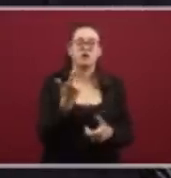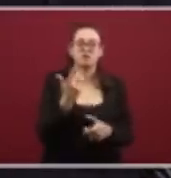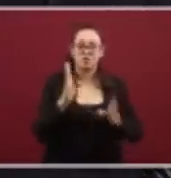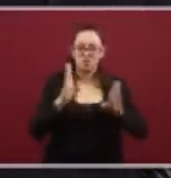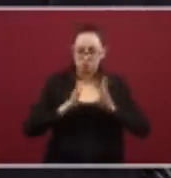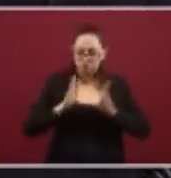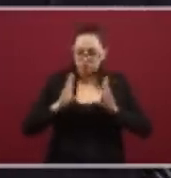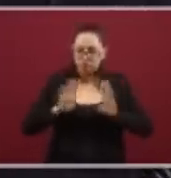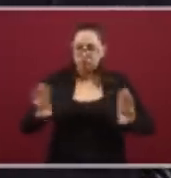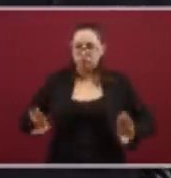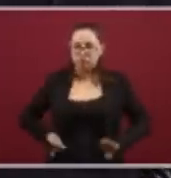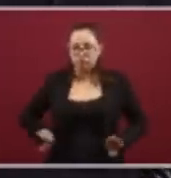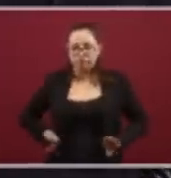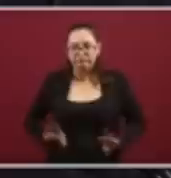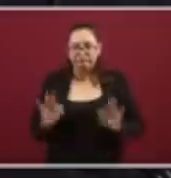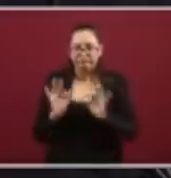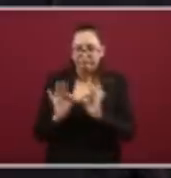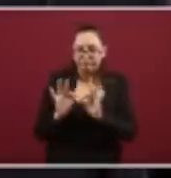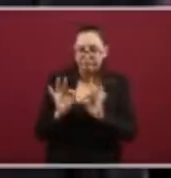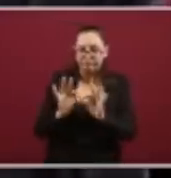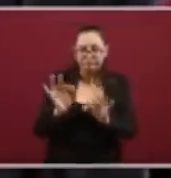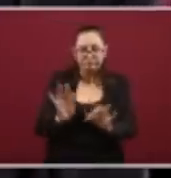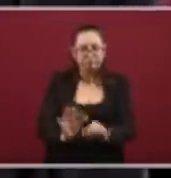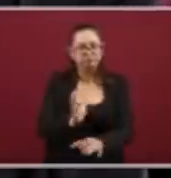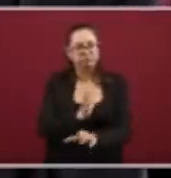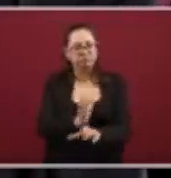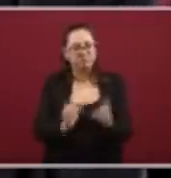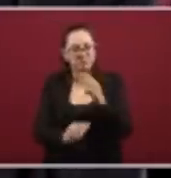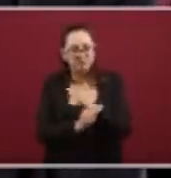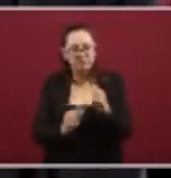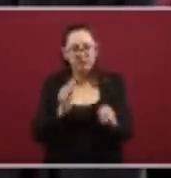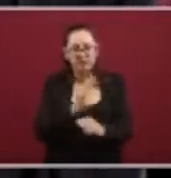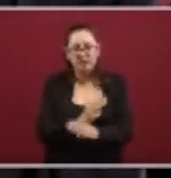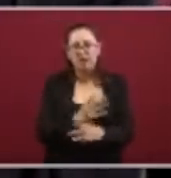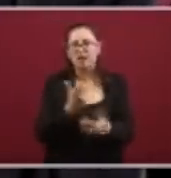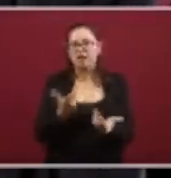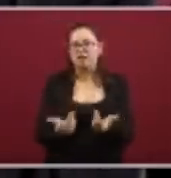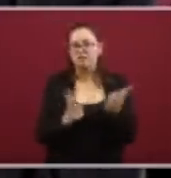también con su